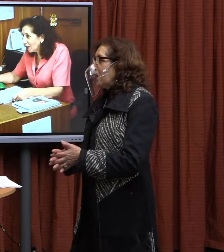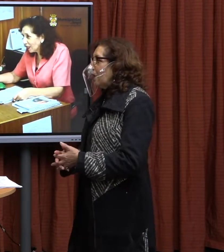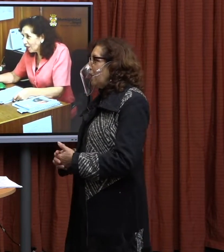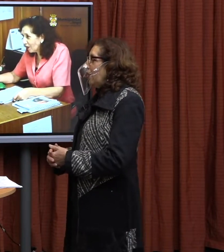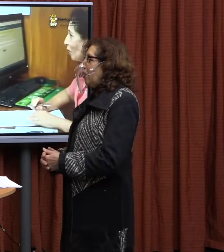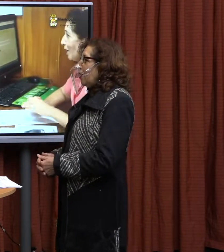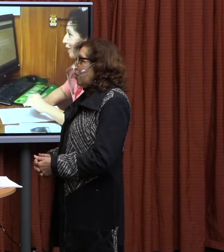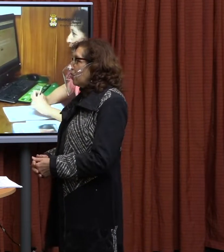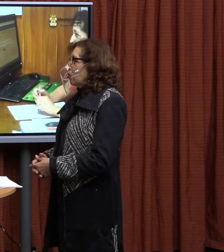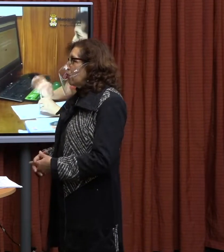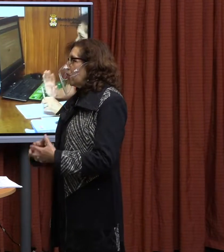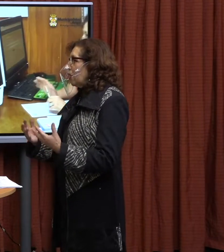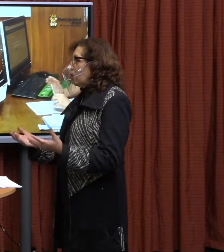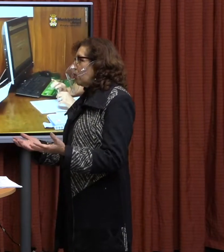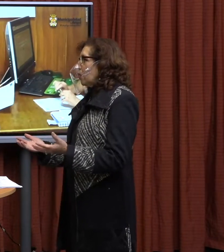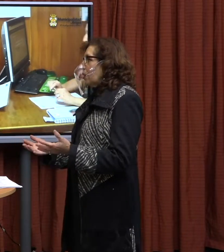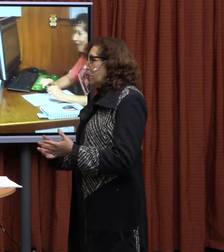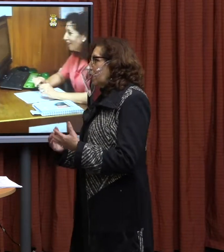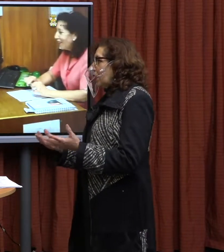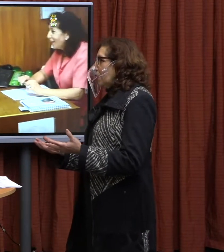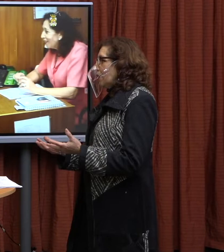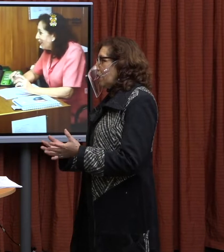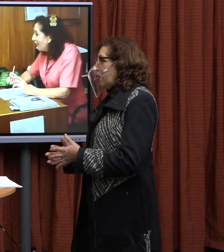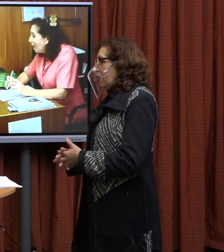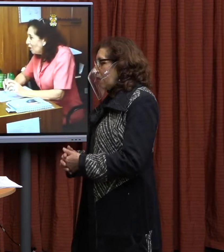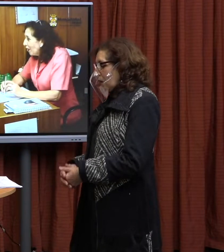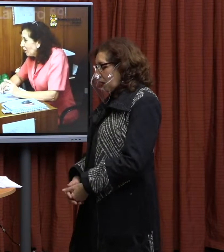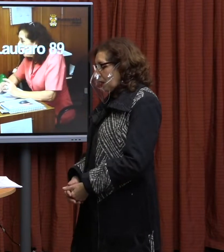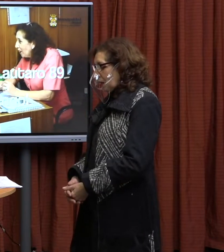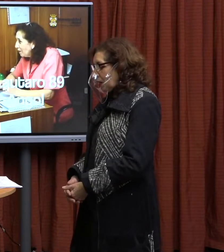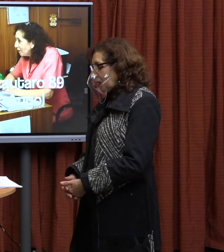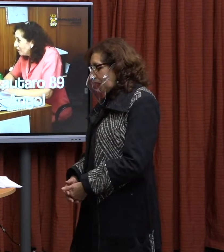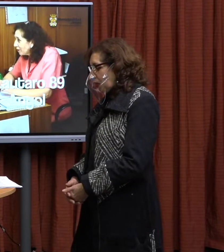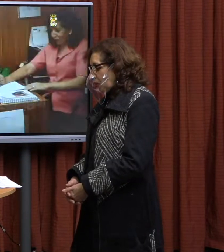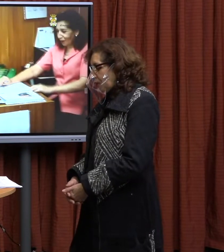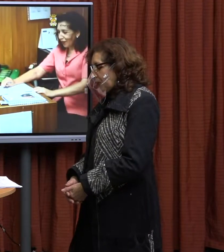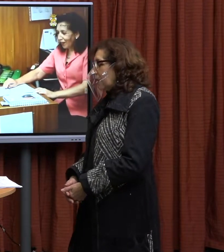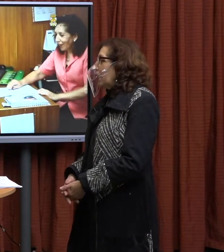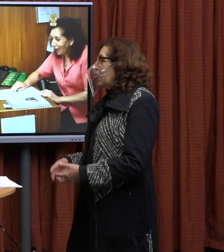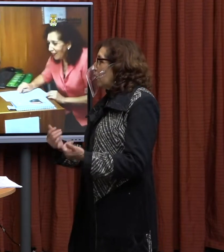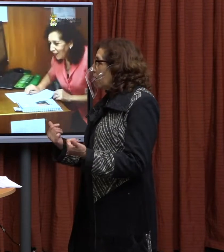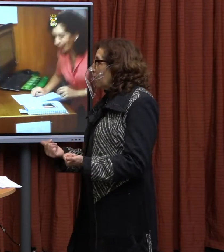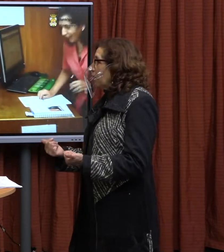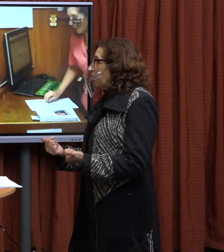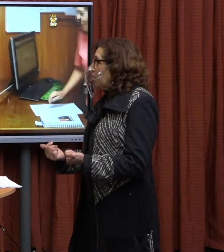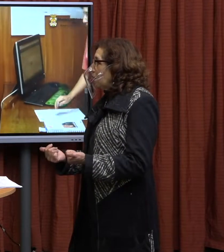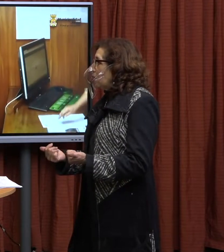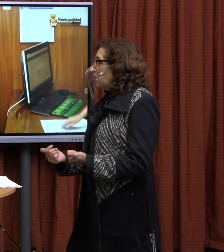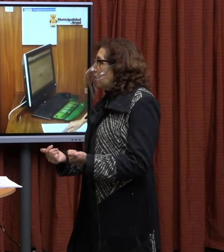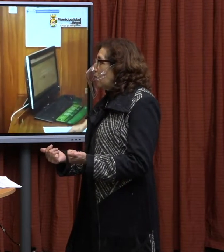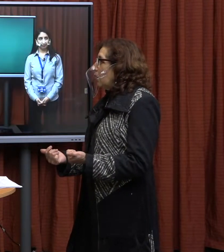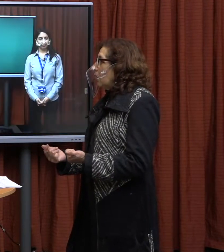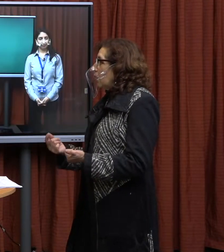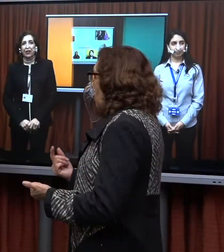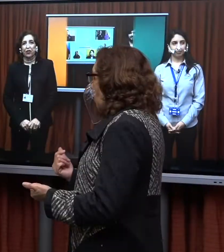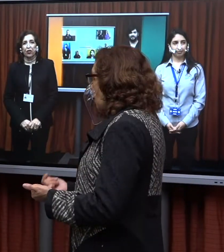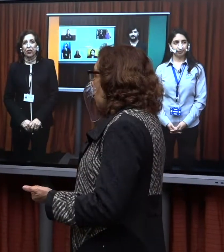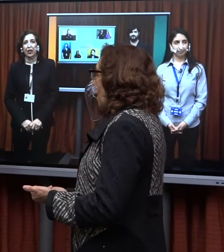la comunidad que nosotros tenemos tres internados. El Hogar Femenino